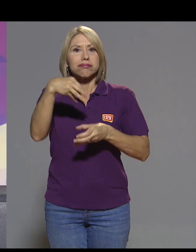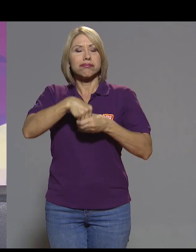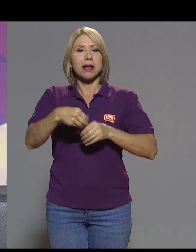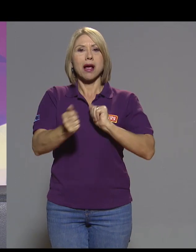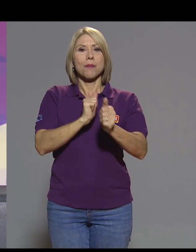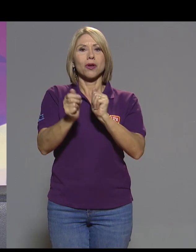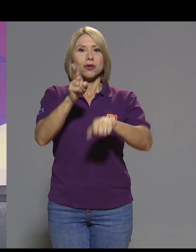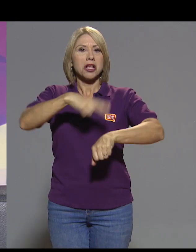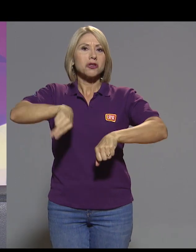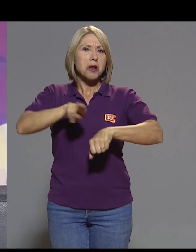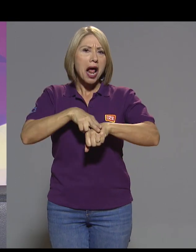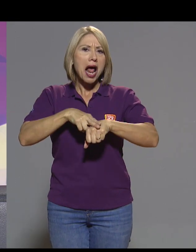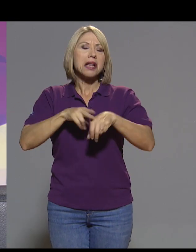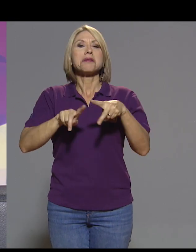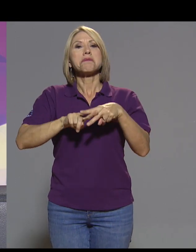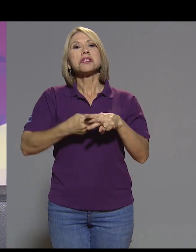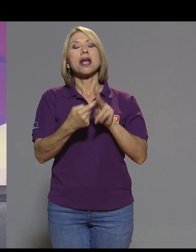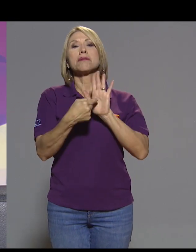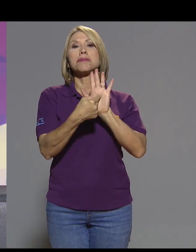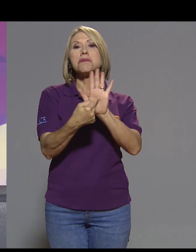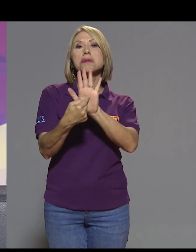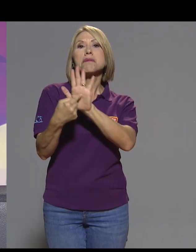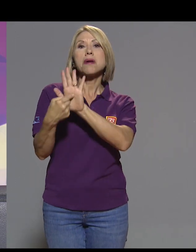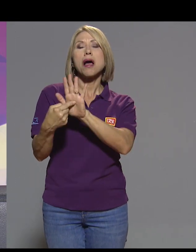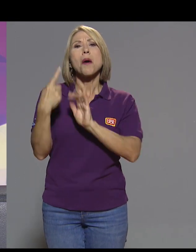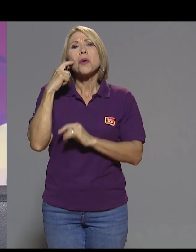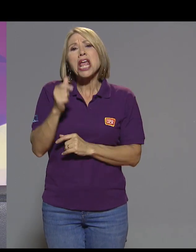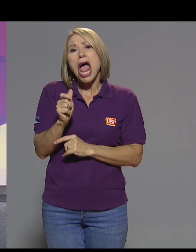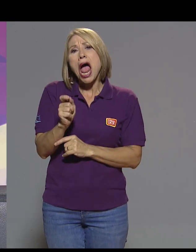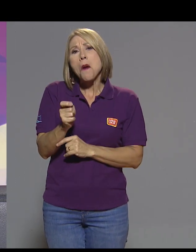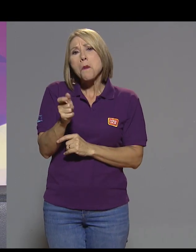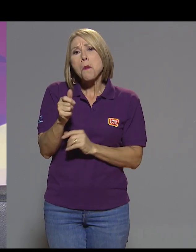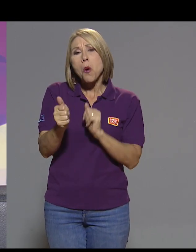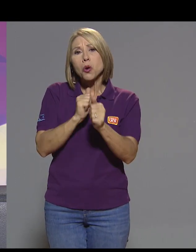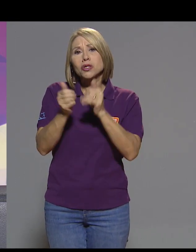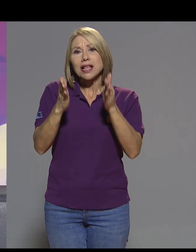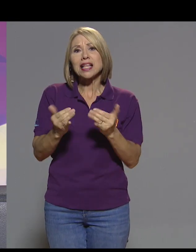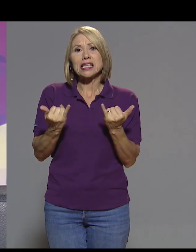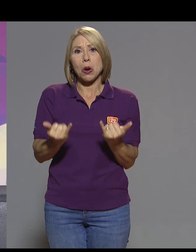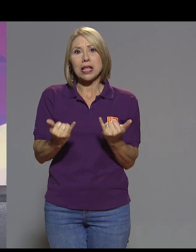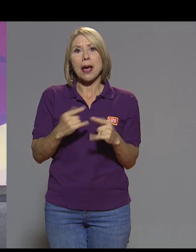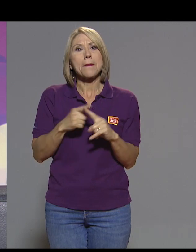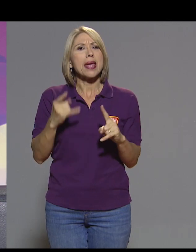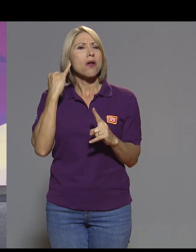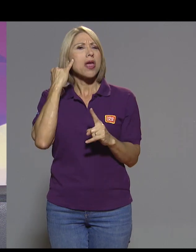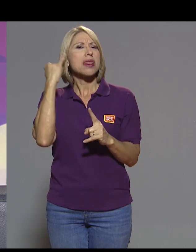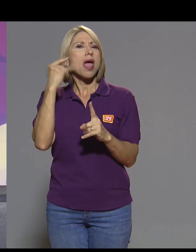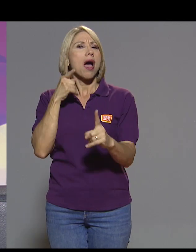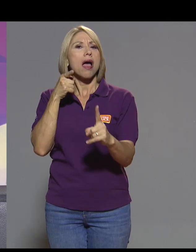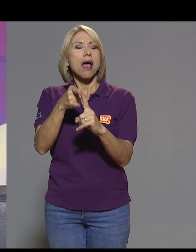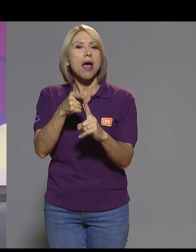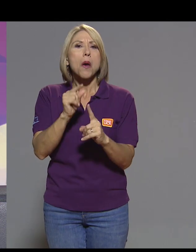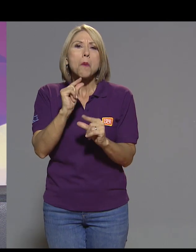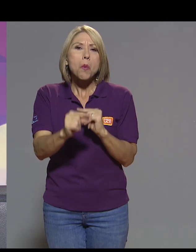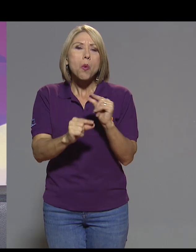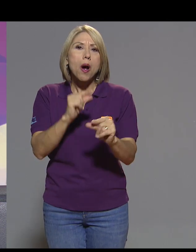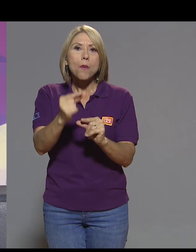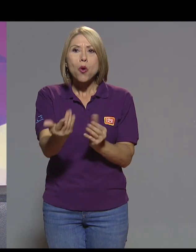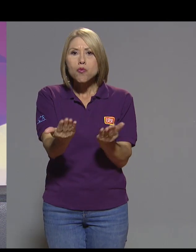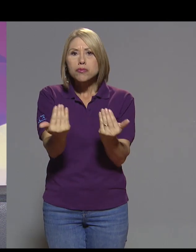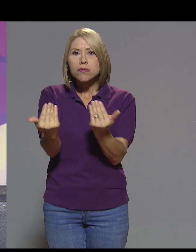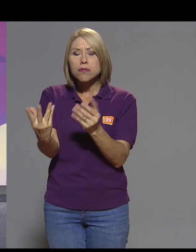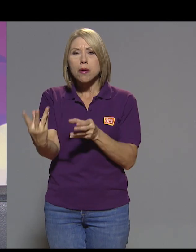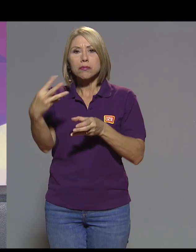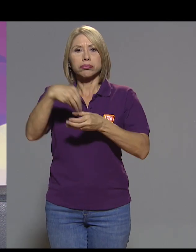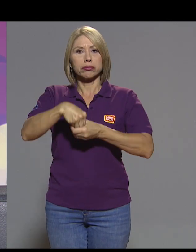empezar con exhibiciones porque también los atletas ahorita son muy pocos pero la idea es irlos incrementando poco a poco y bueno en eventos